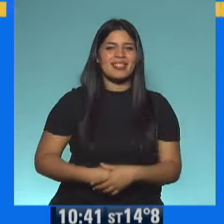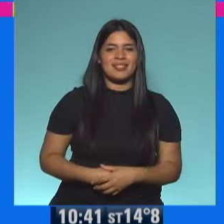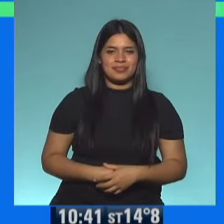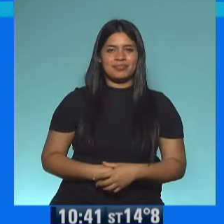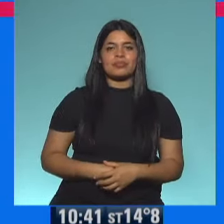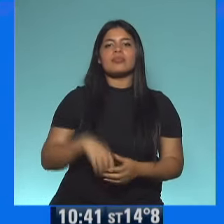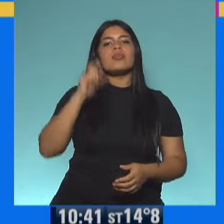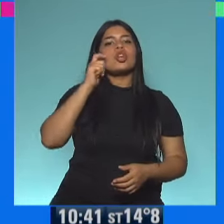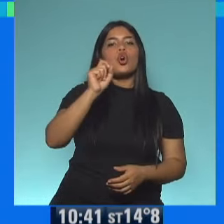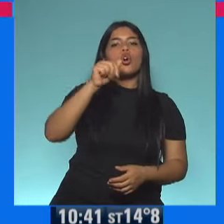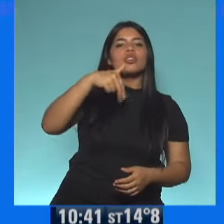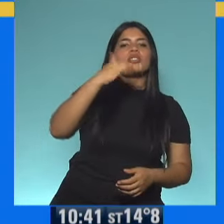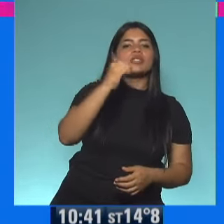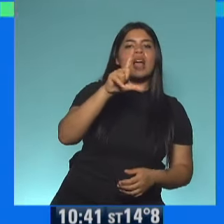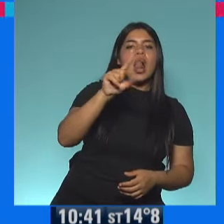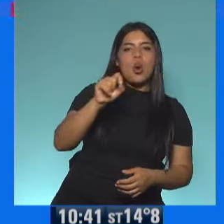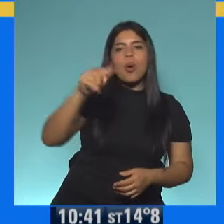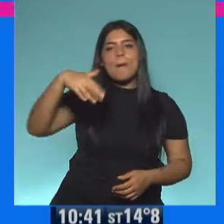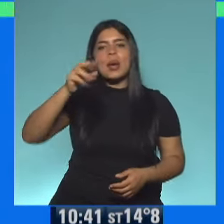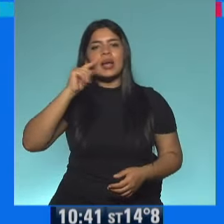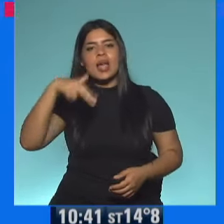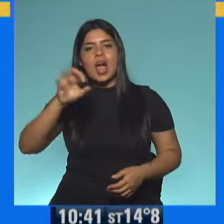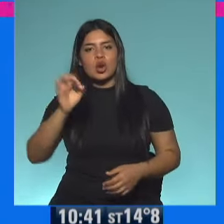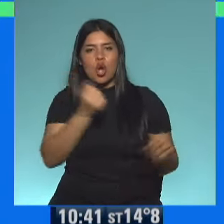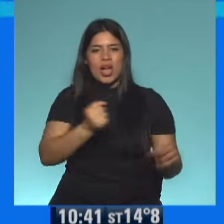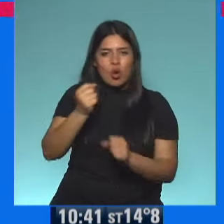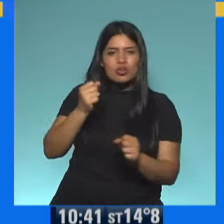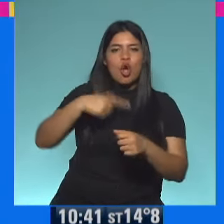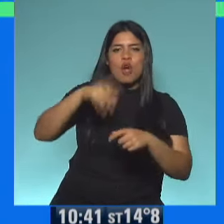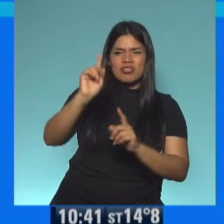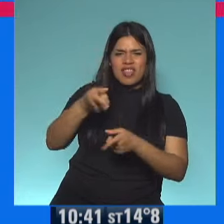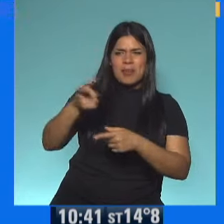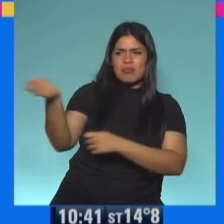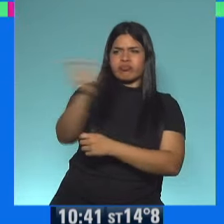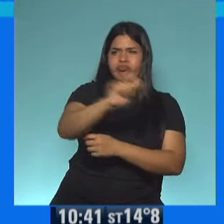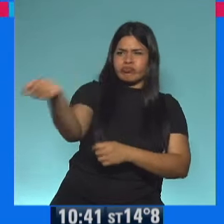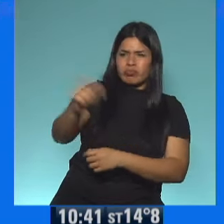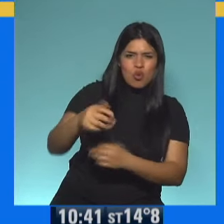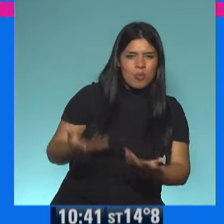¡Abrazos! Gonzalo y Mariano, escobillón y plumero. Me encanta. Para hacerse sus tocados.